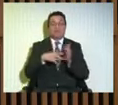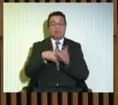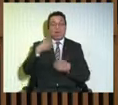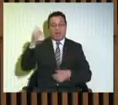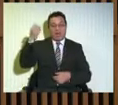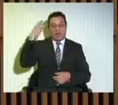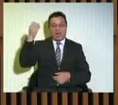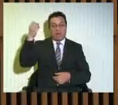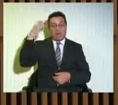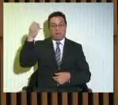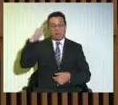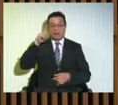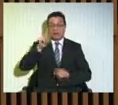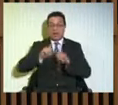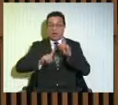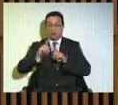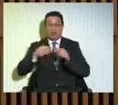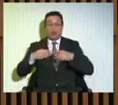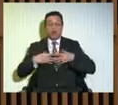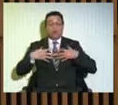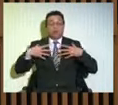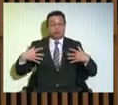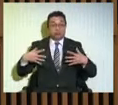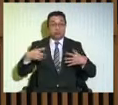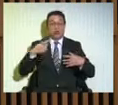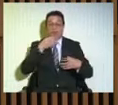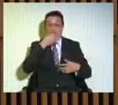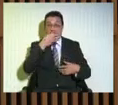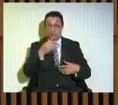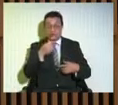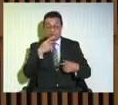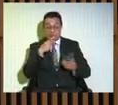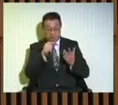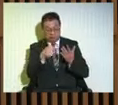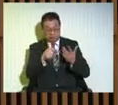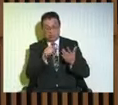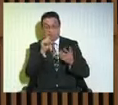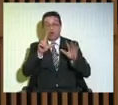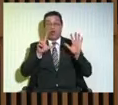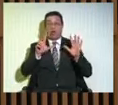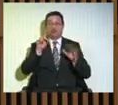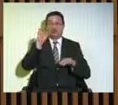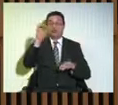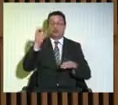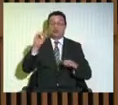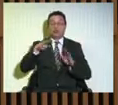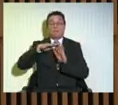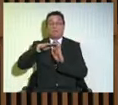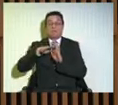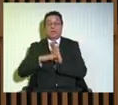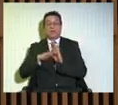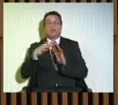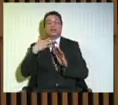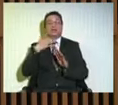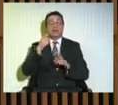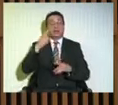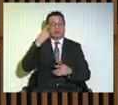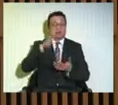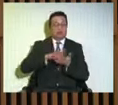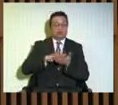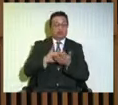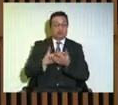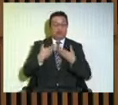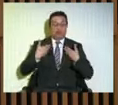aprendizaje. Aquellos niños con sobrepeso, según la OECD, tienen resultados un 8% inferiores a aquellos que no. Y eso nos